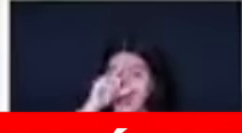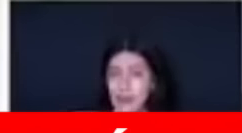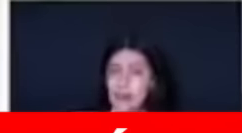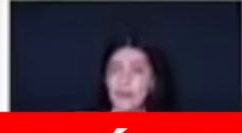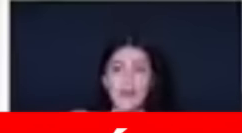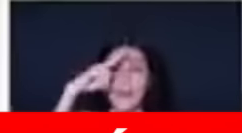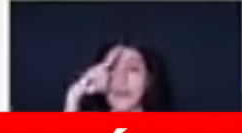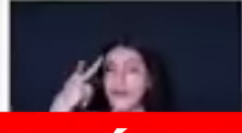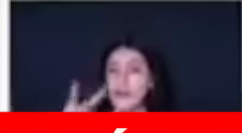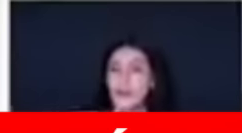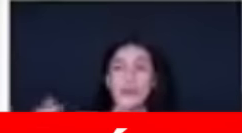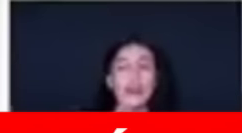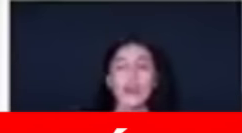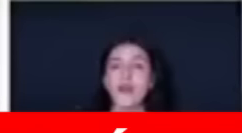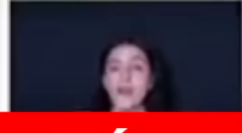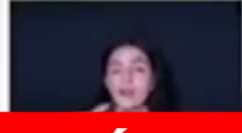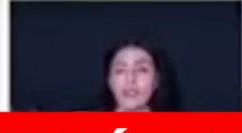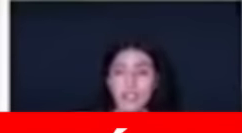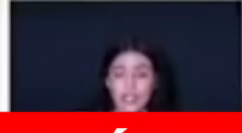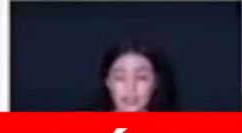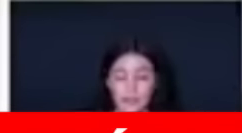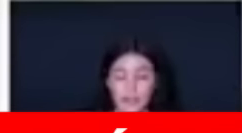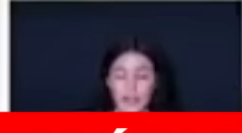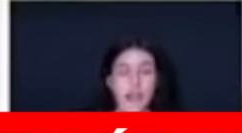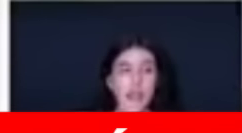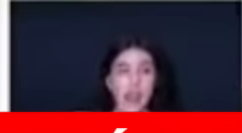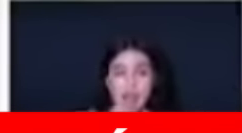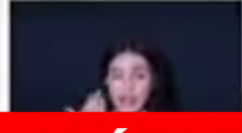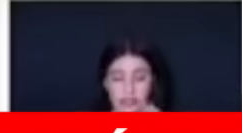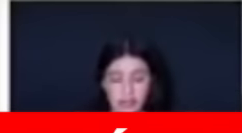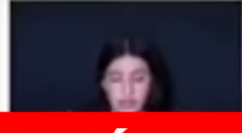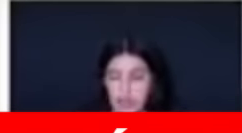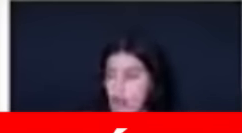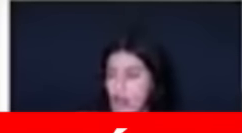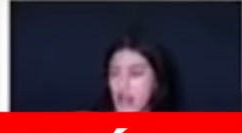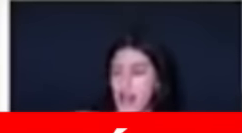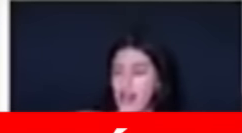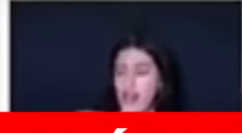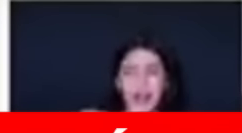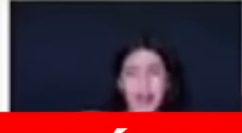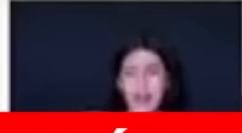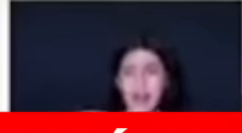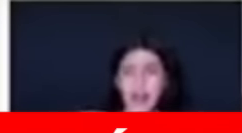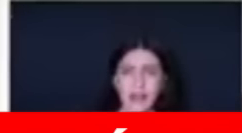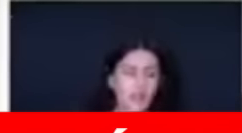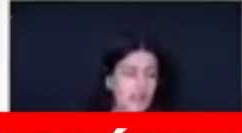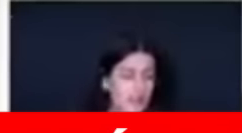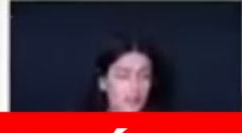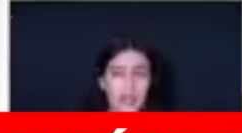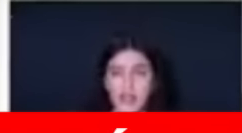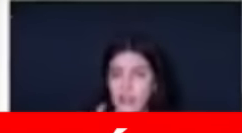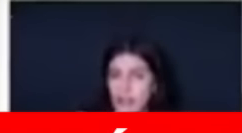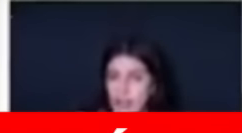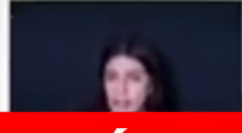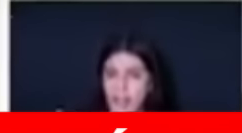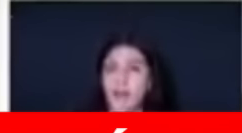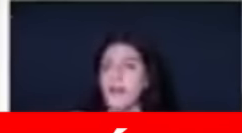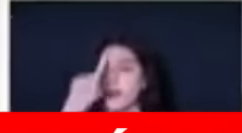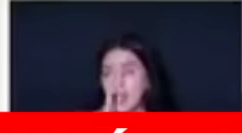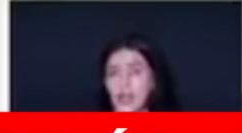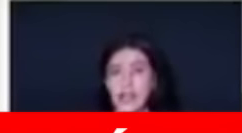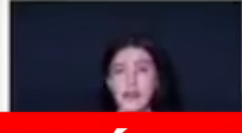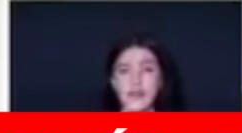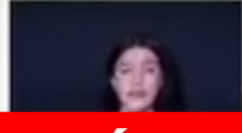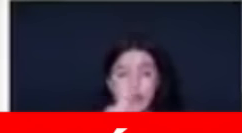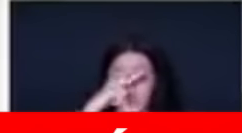un México donde las niñas y los niños estudien lejos de la droga y lejos del miedo. Porque creemos en un